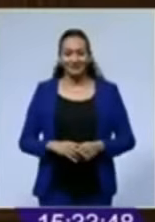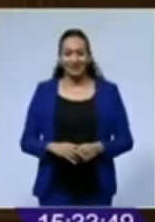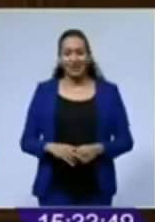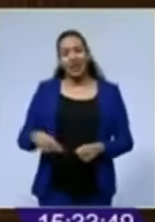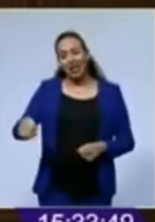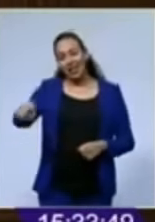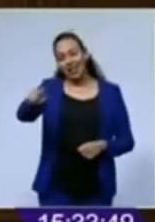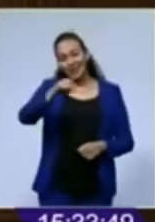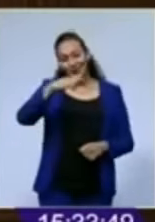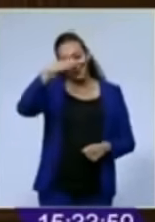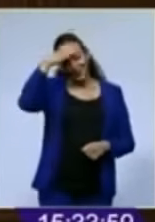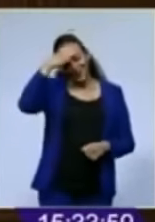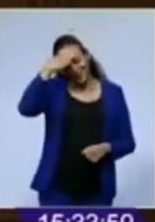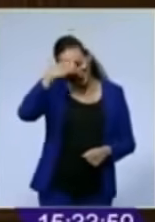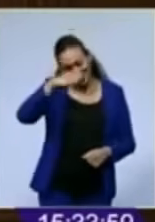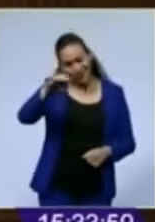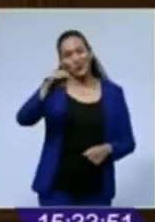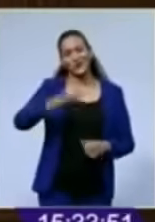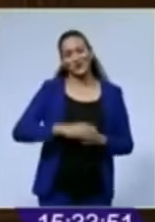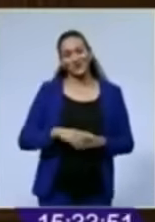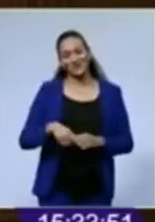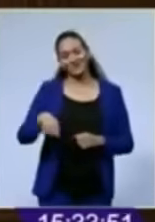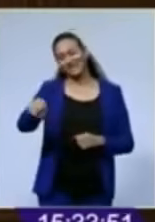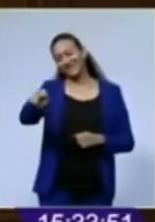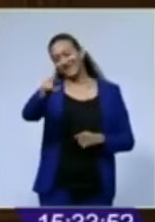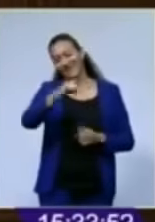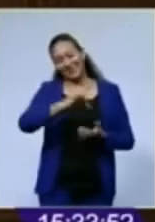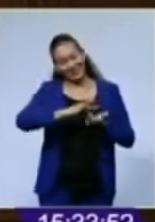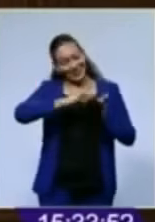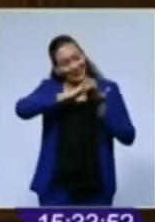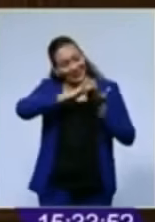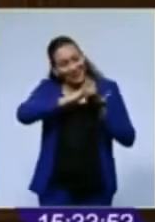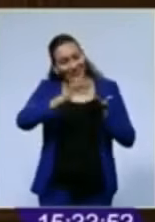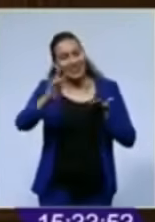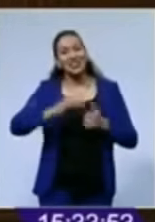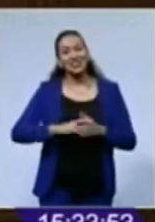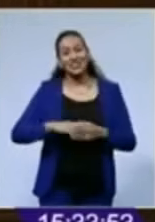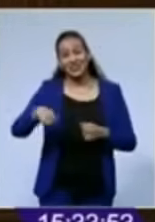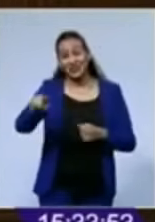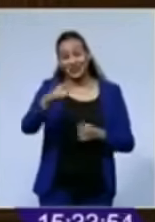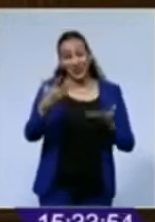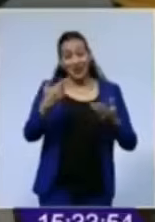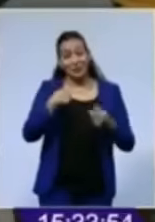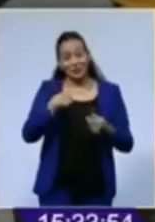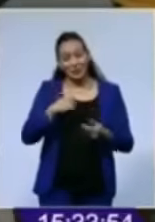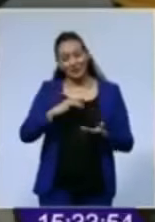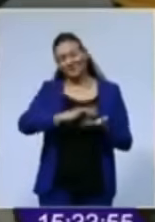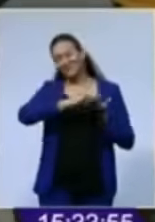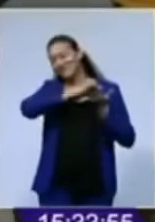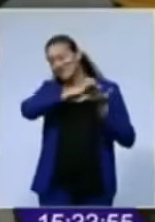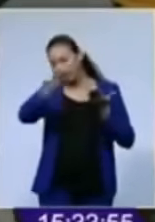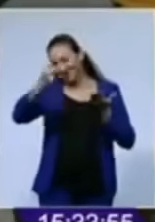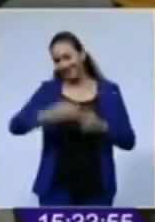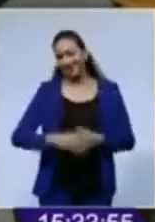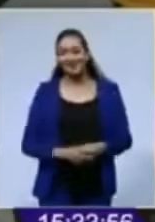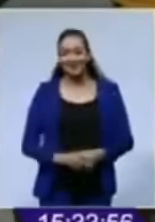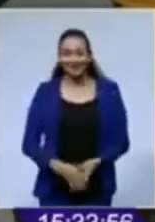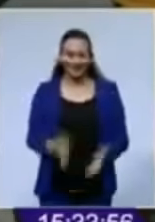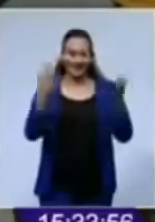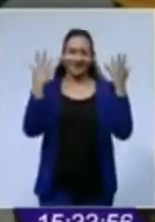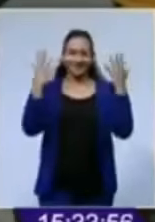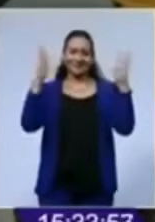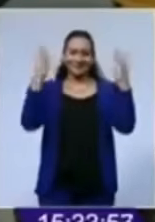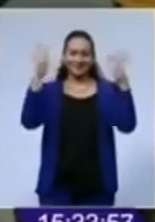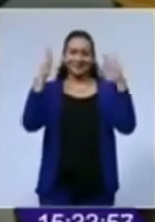cualquier otro poder por ejemplo el legislativo y El Ejecutivo pero recordar que cuando él era presidente de